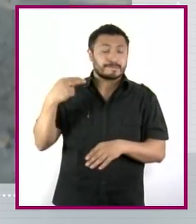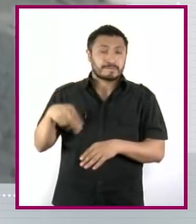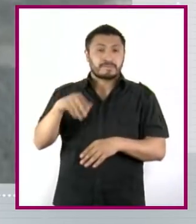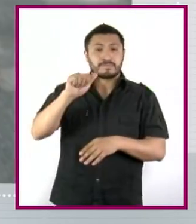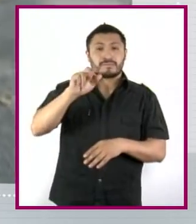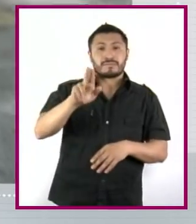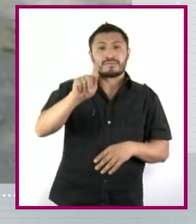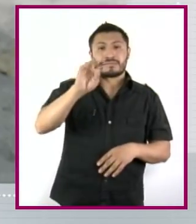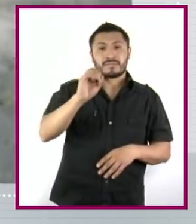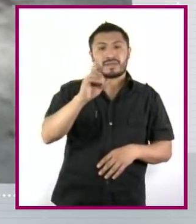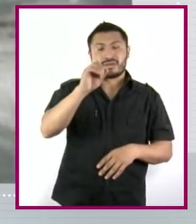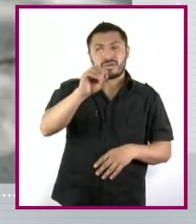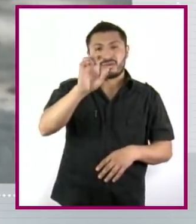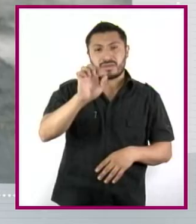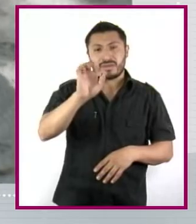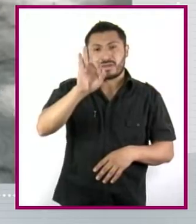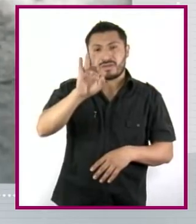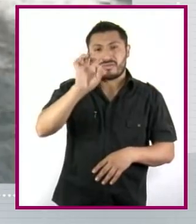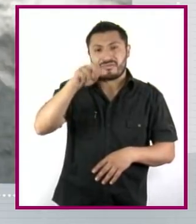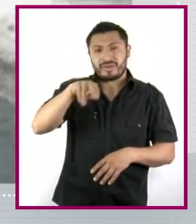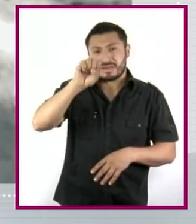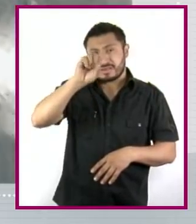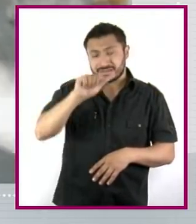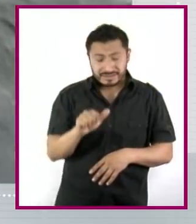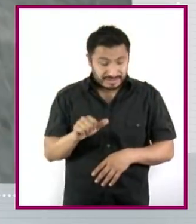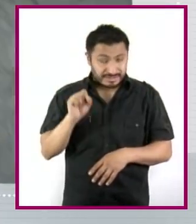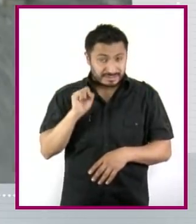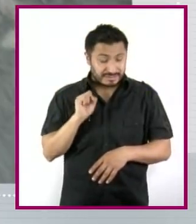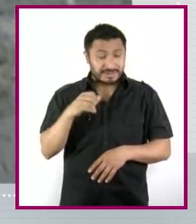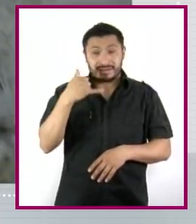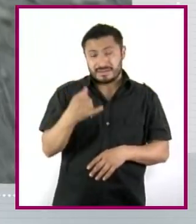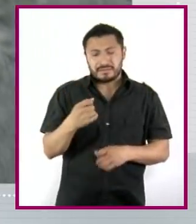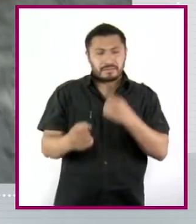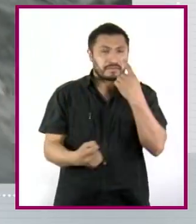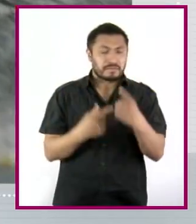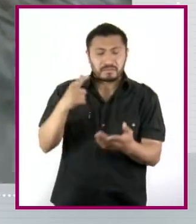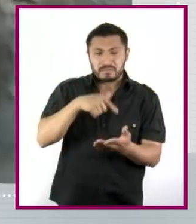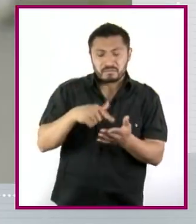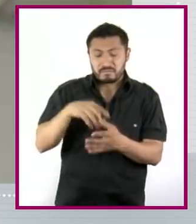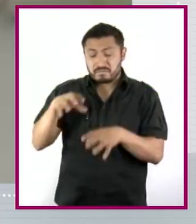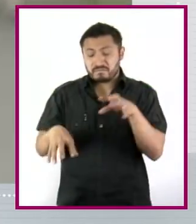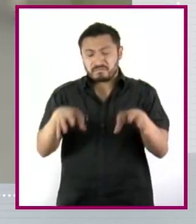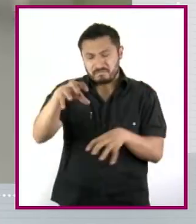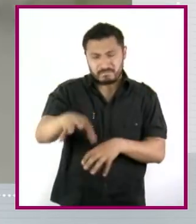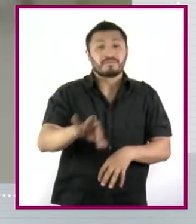autodefensas, y algunas comunidades en algunos lugares, sí se percibe